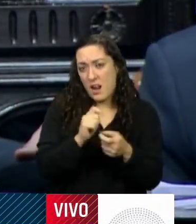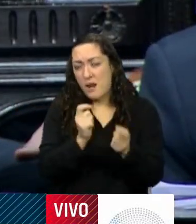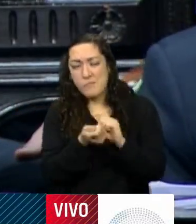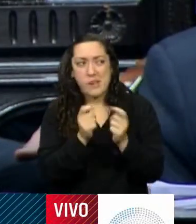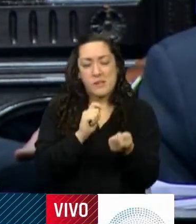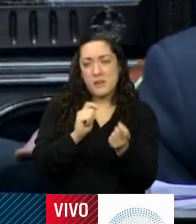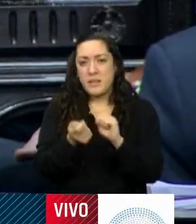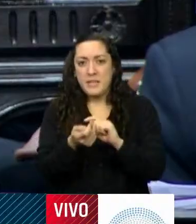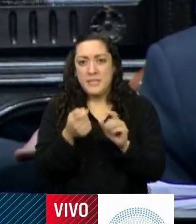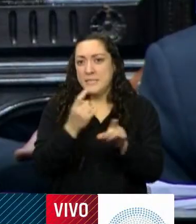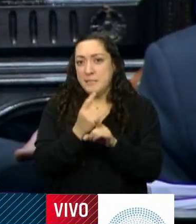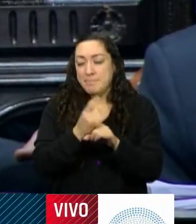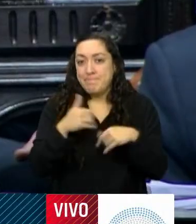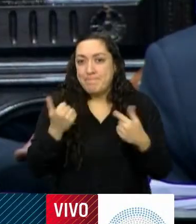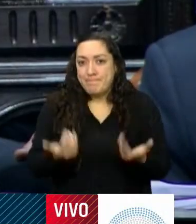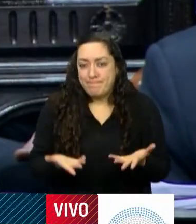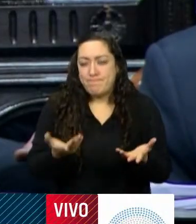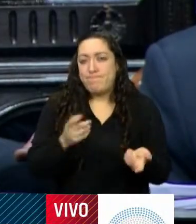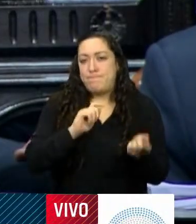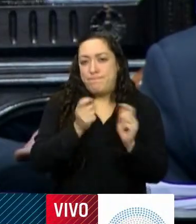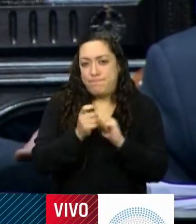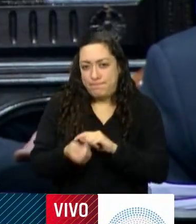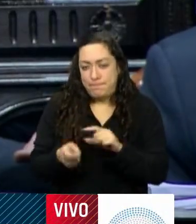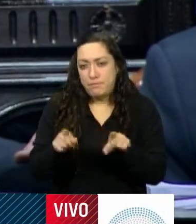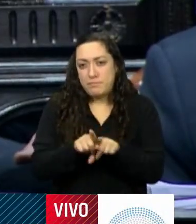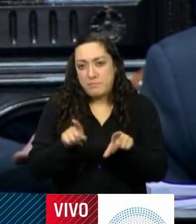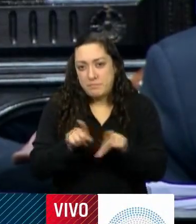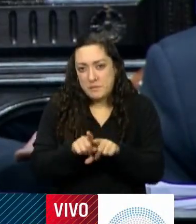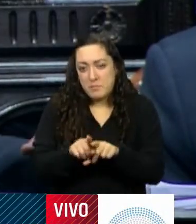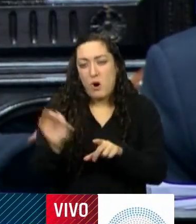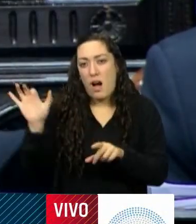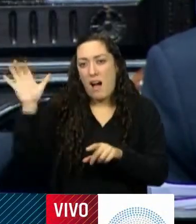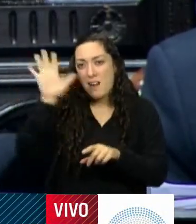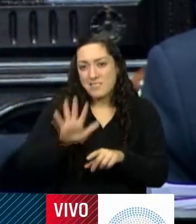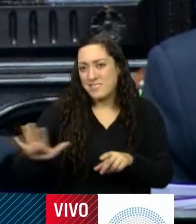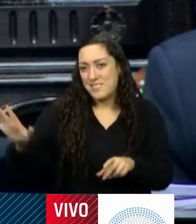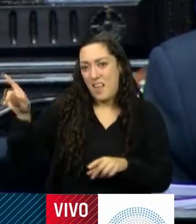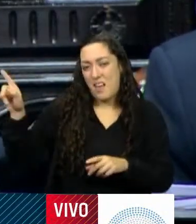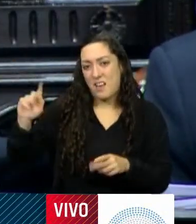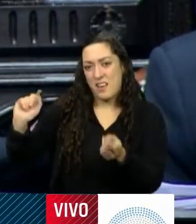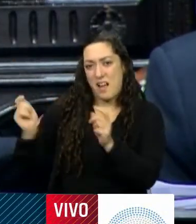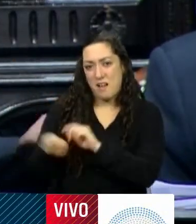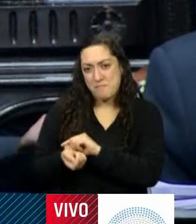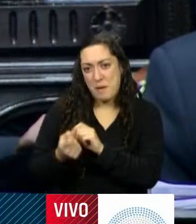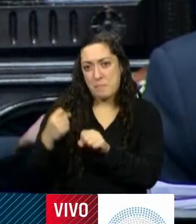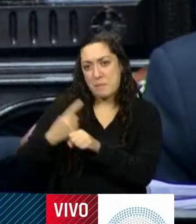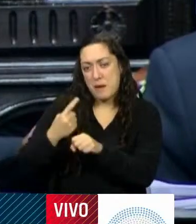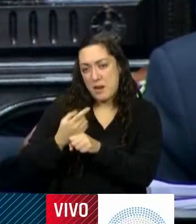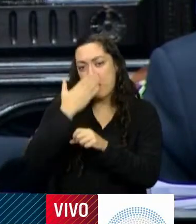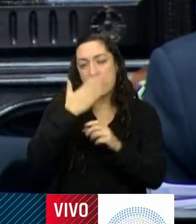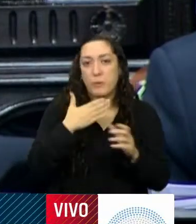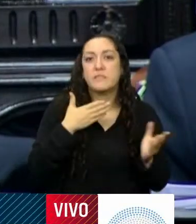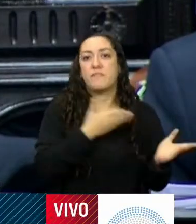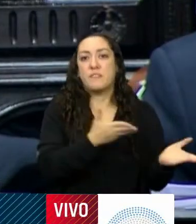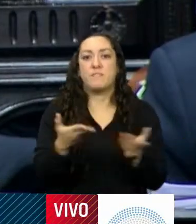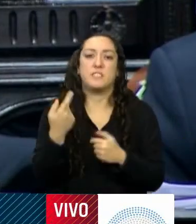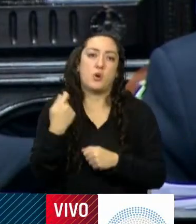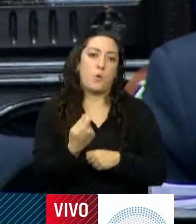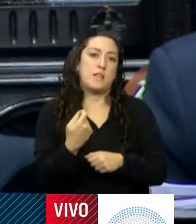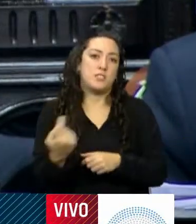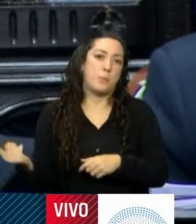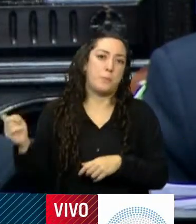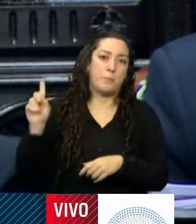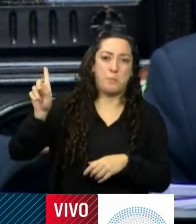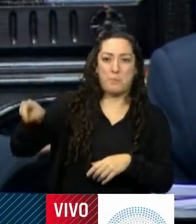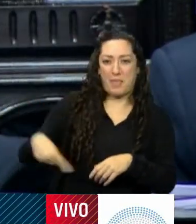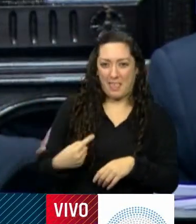dinámico. Entonces, primero hagamos esa reforma como hizo el sudeste asiático y se van a poder triplicar los beneficios previsionales. Si